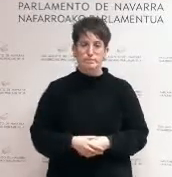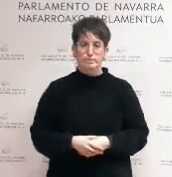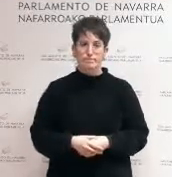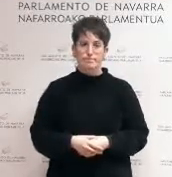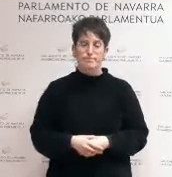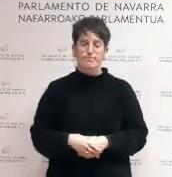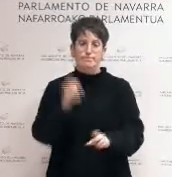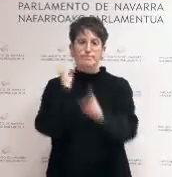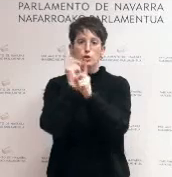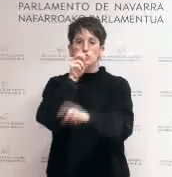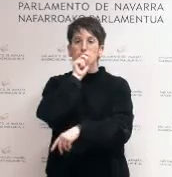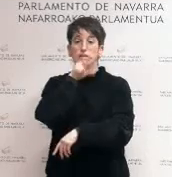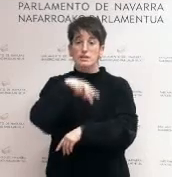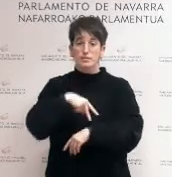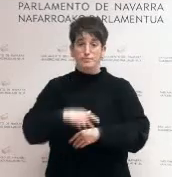¿Turnos en contra?